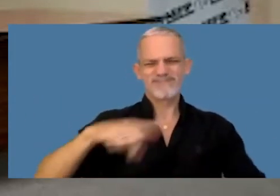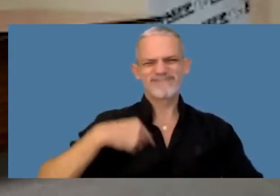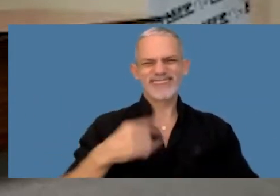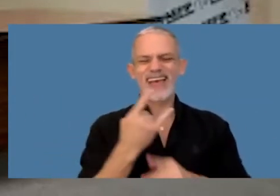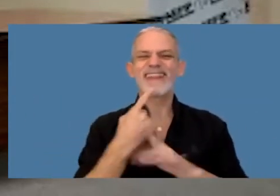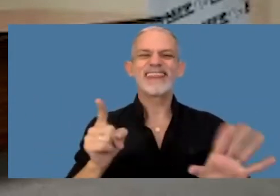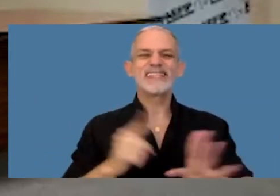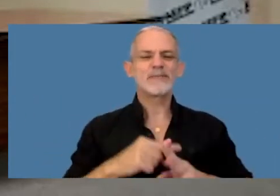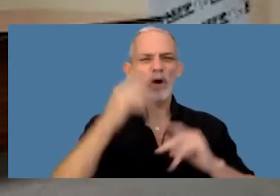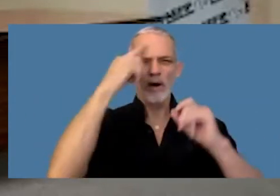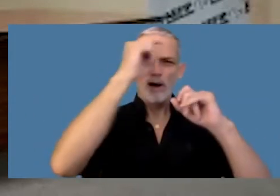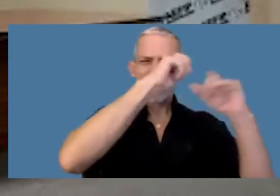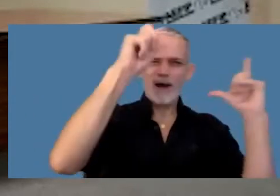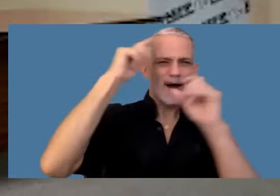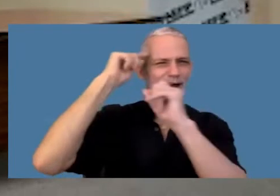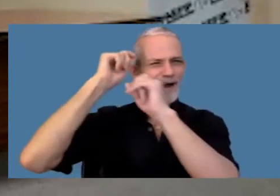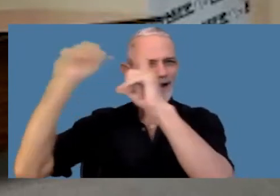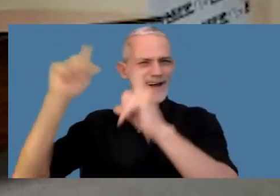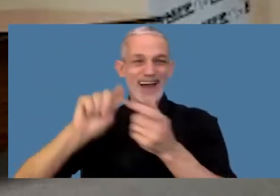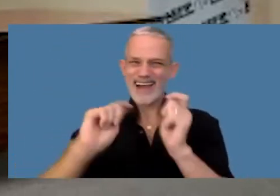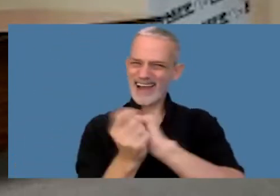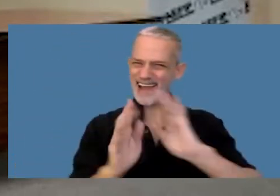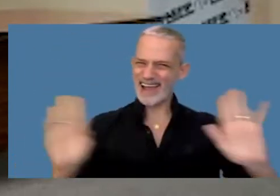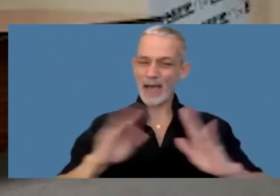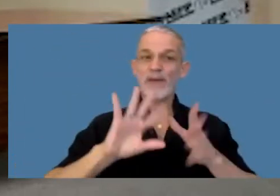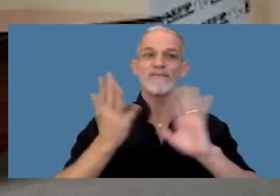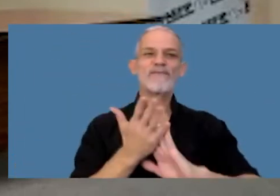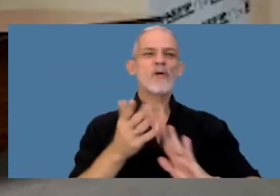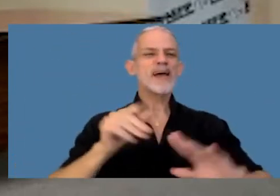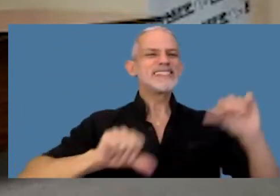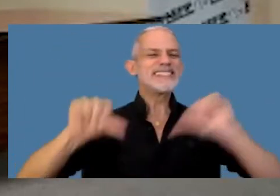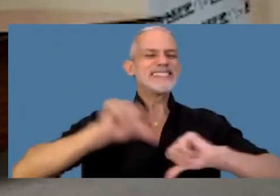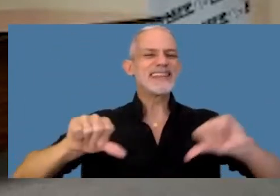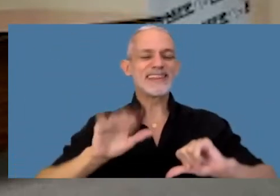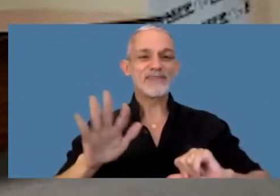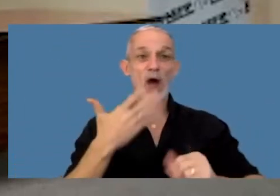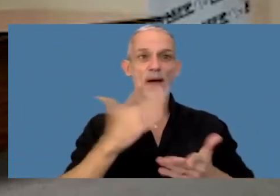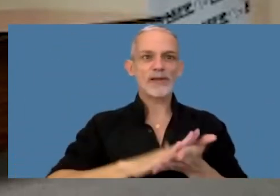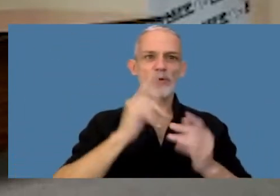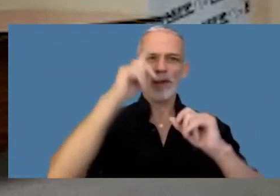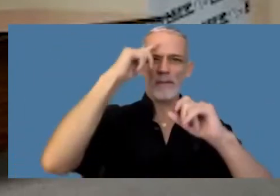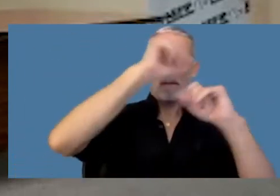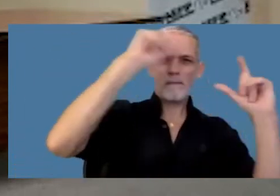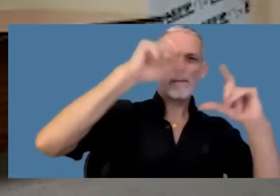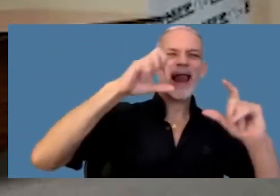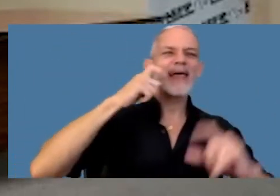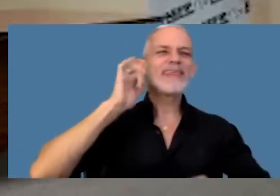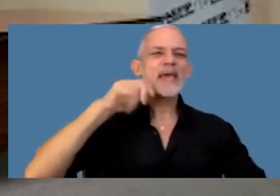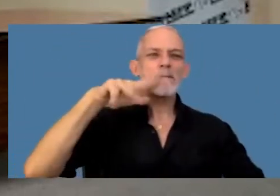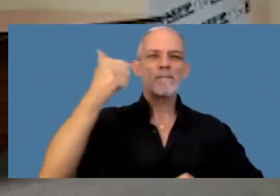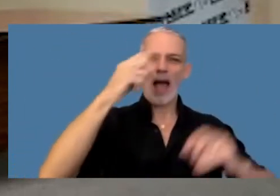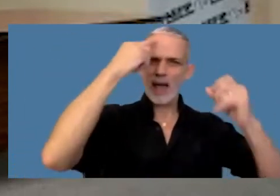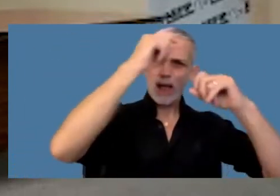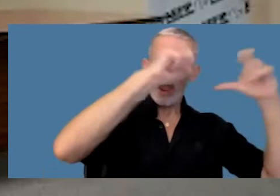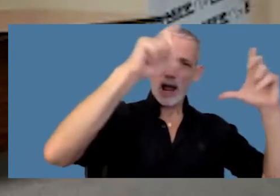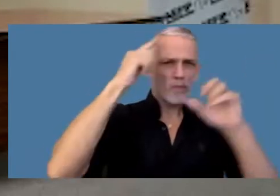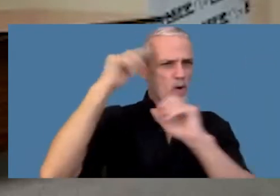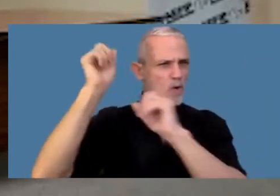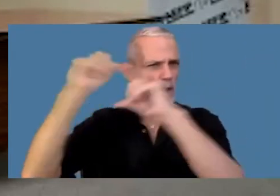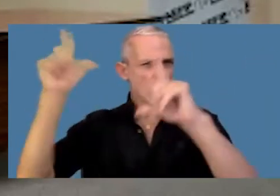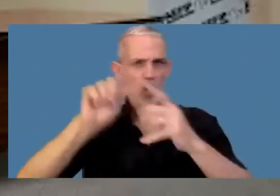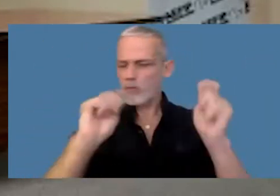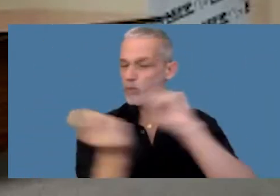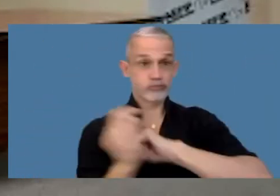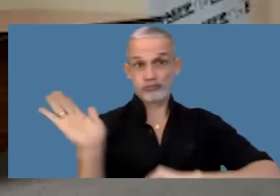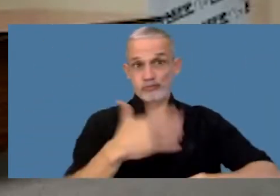de paradigma. Desde el punto de vista científico, cuando uno habla de cambio de paradigma, es un análisis donde se cambia toda